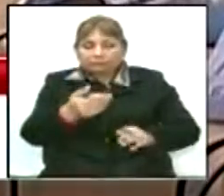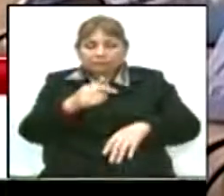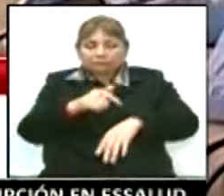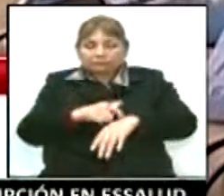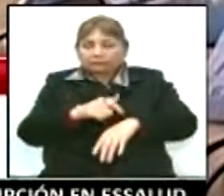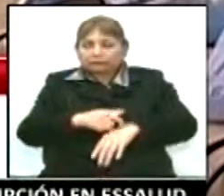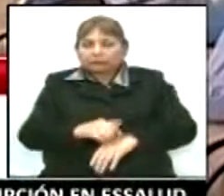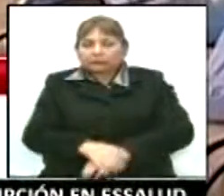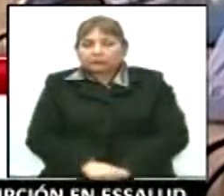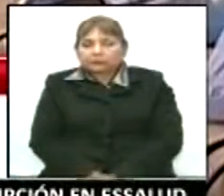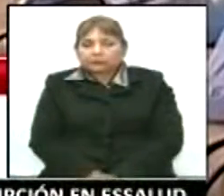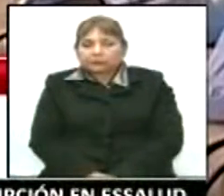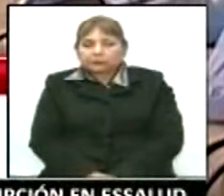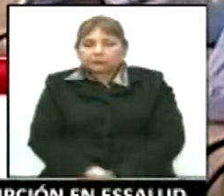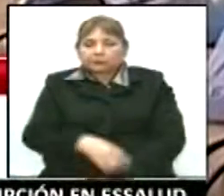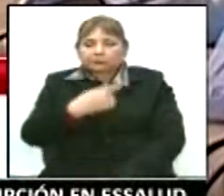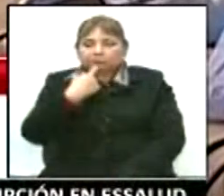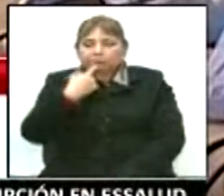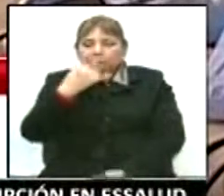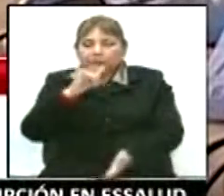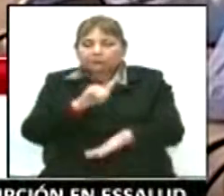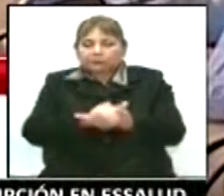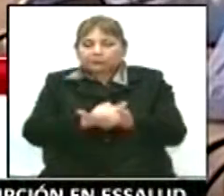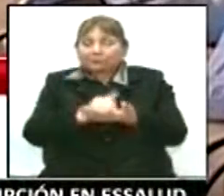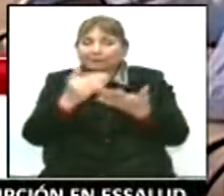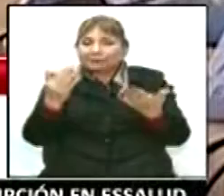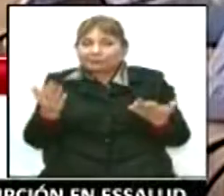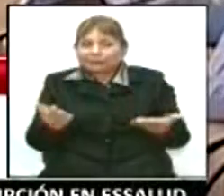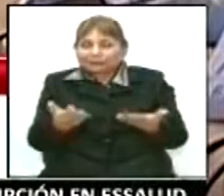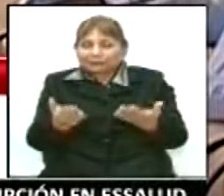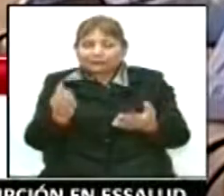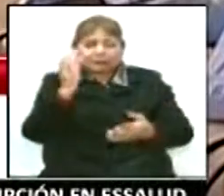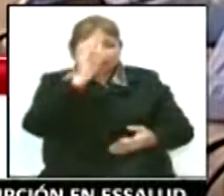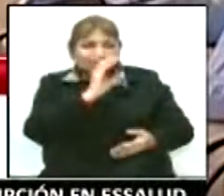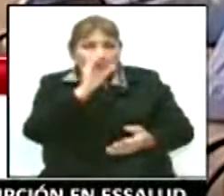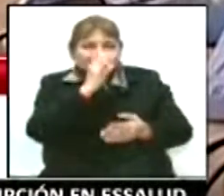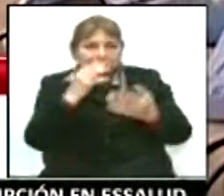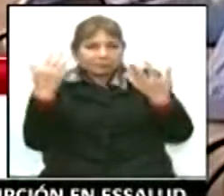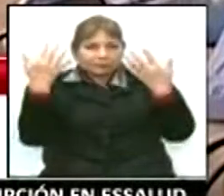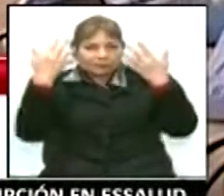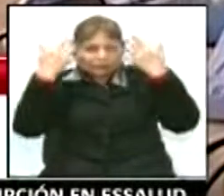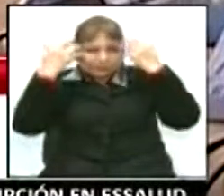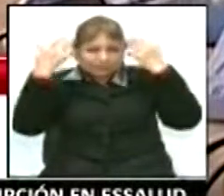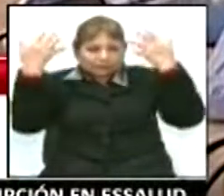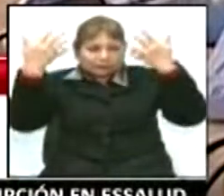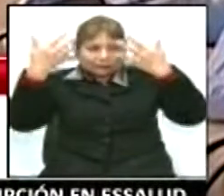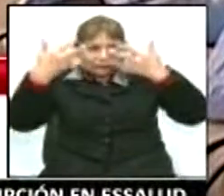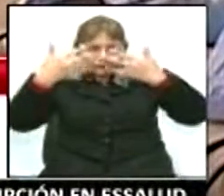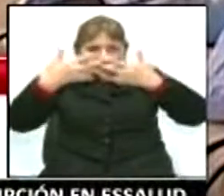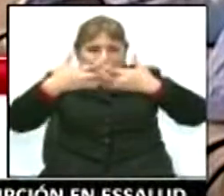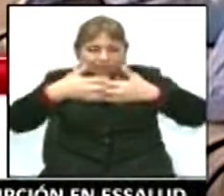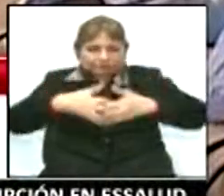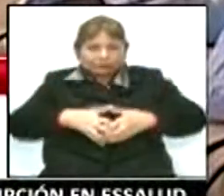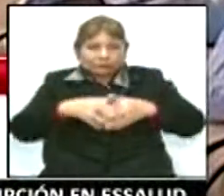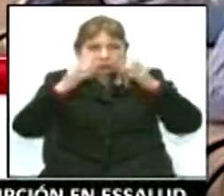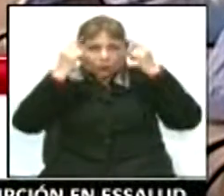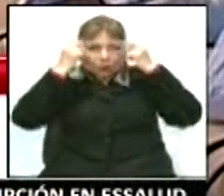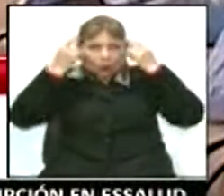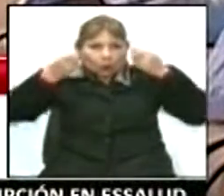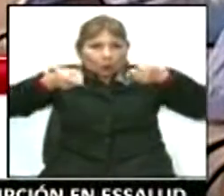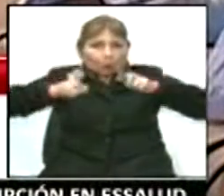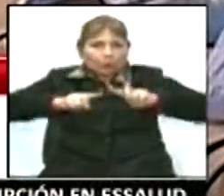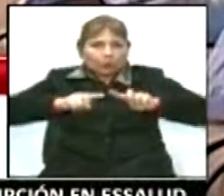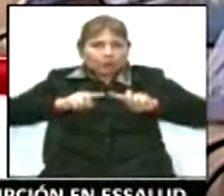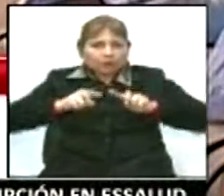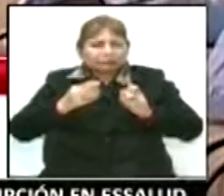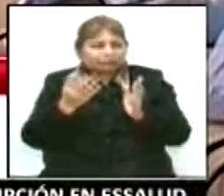momento, es que esto, en la búsqueda de un consenso, porque es consenso lo que hay que lograr para llegar a un acuerdo inmediato,